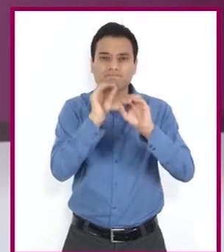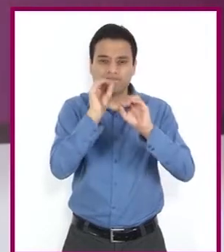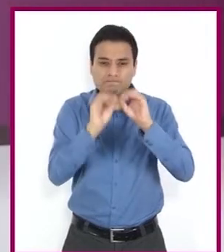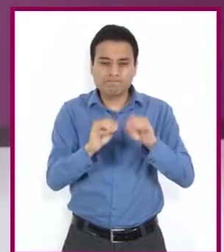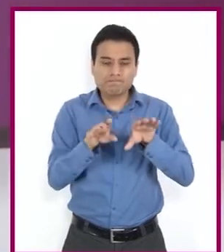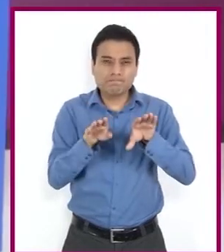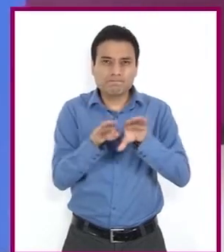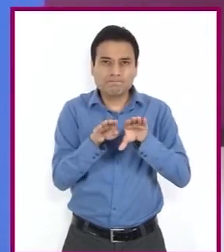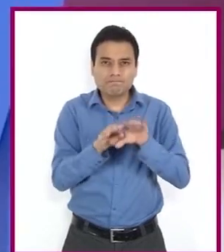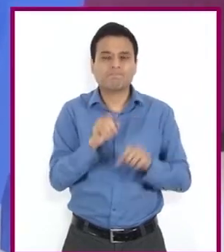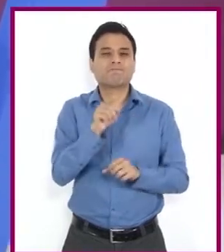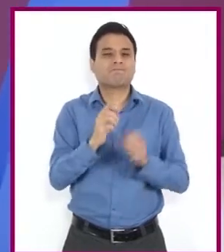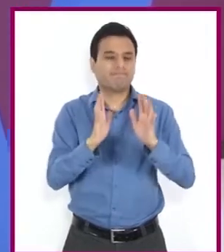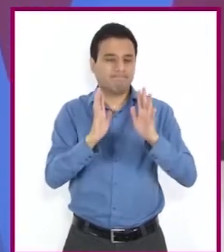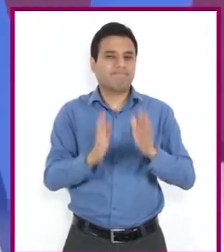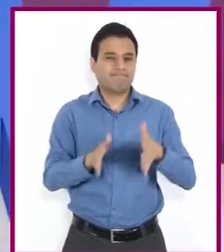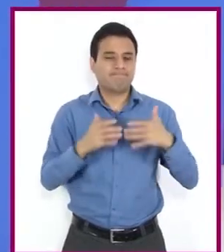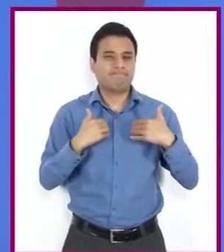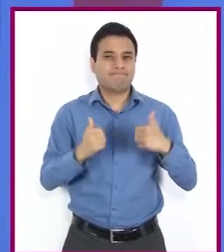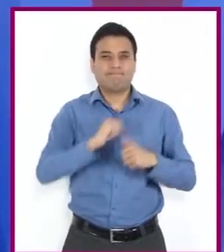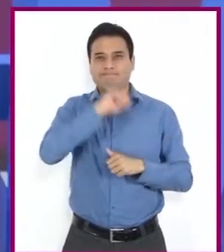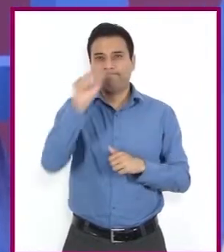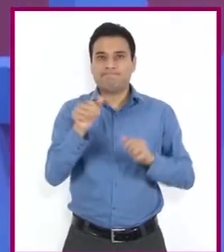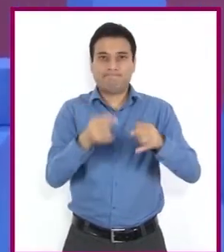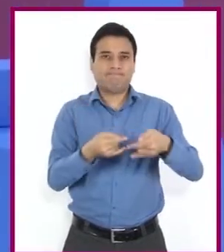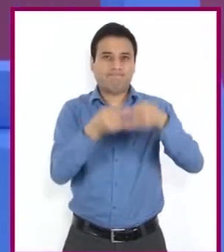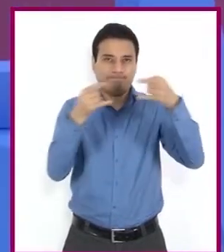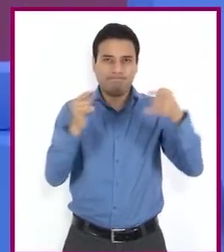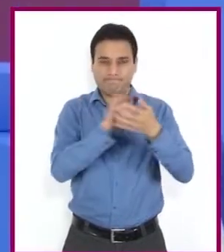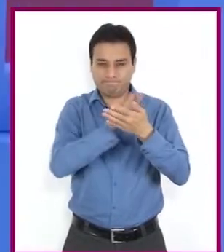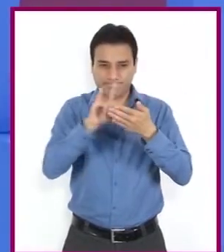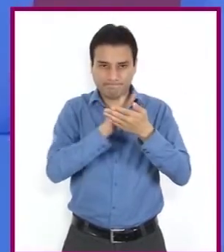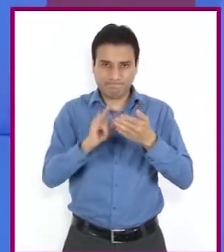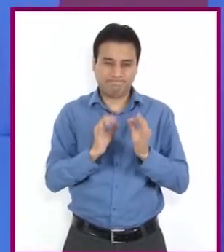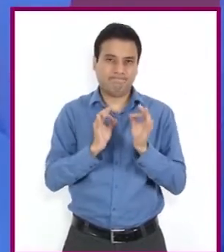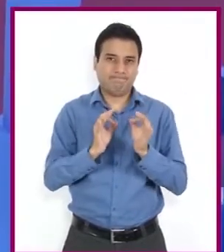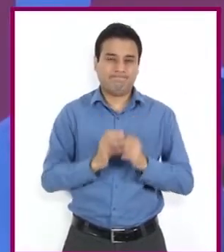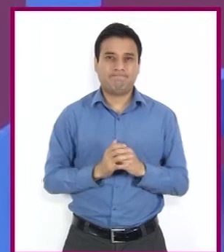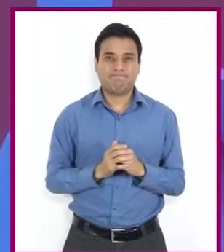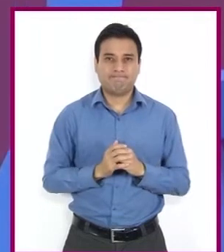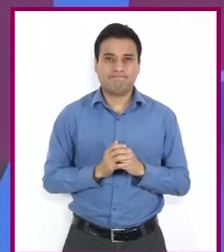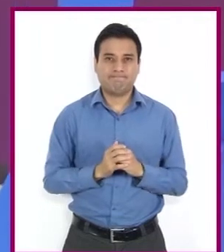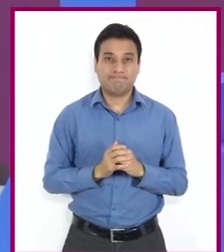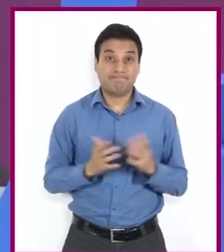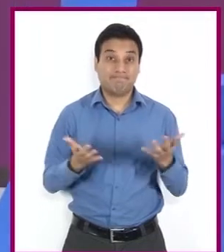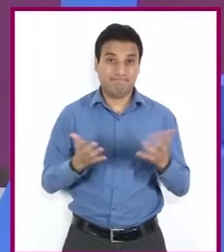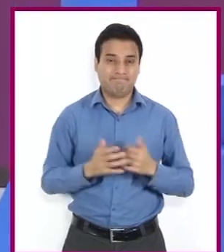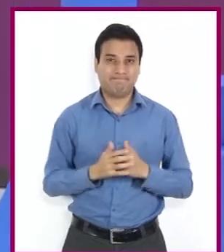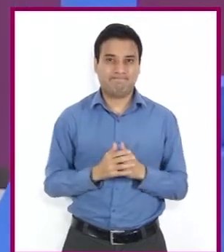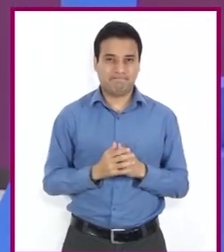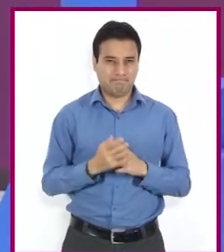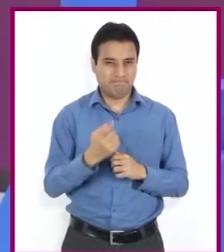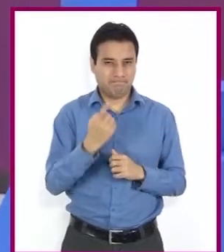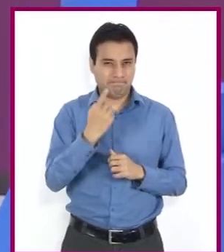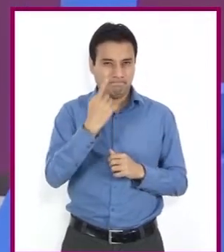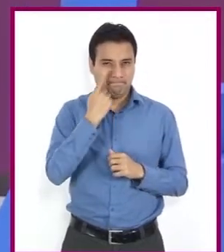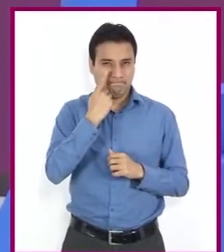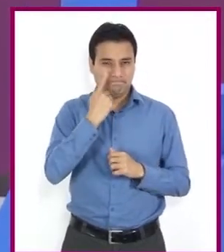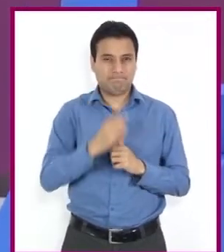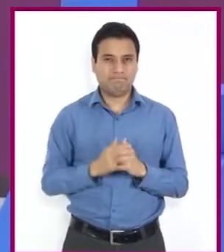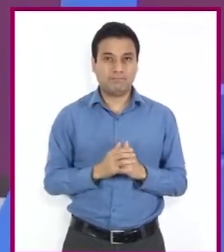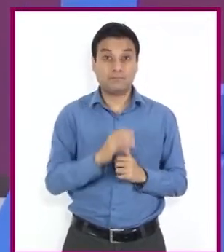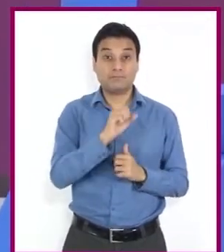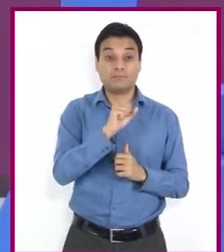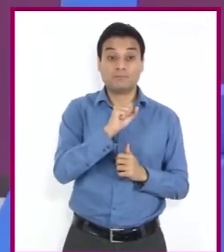para comunicar mejor su mensaje de historieta. Y bueno, sin más preámbulos, veamos lo que Soto y